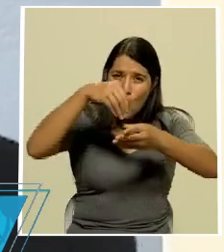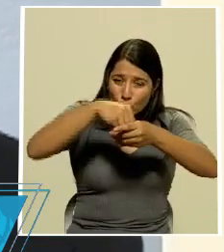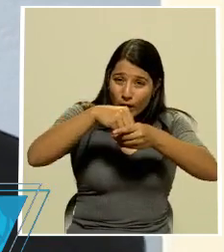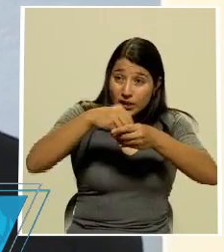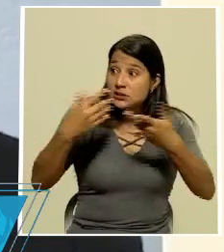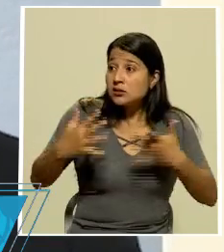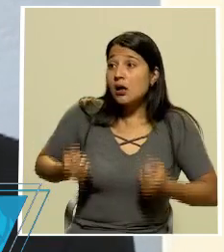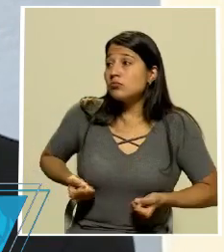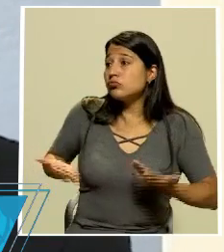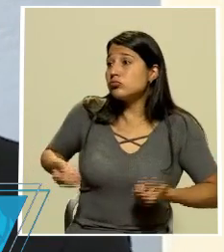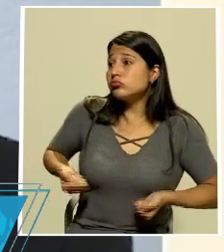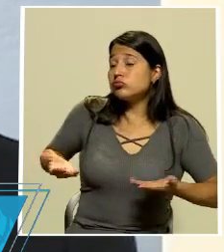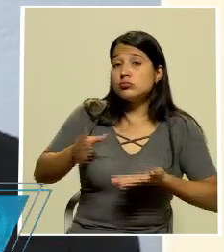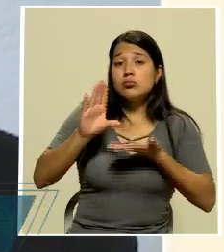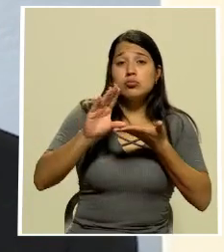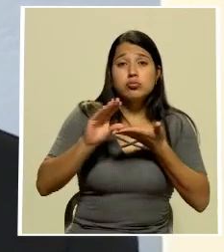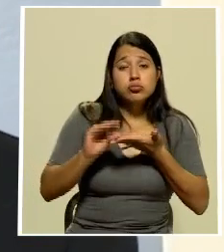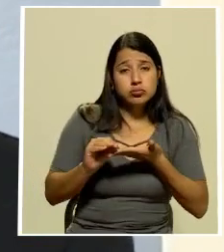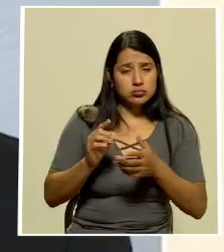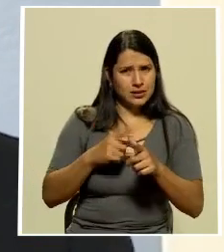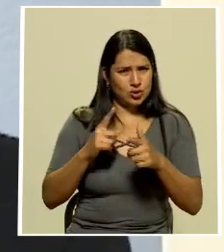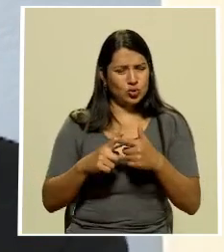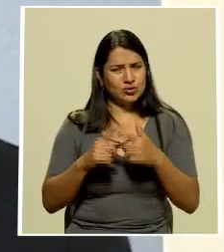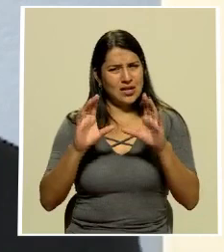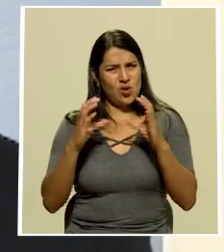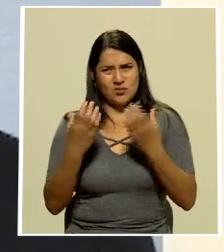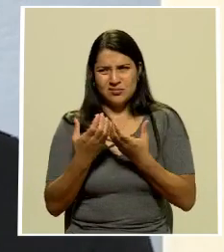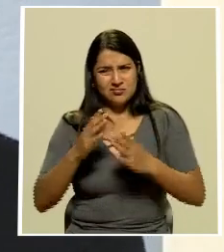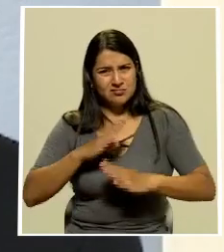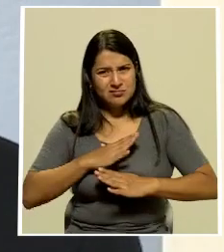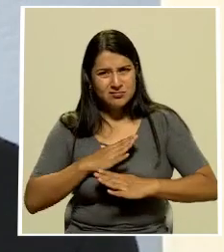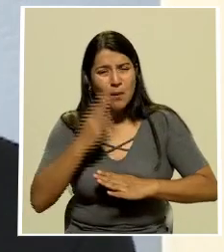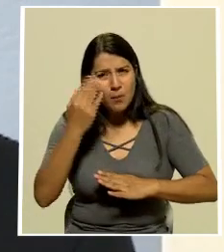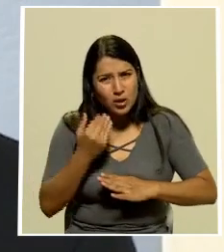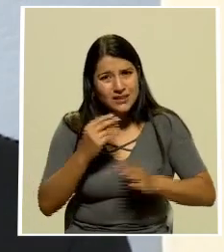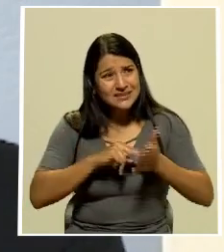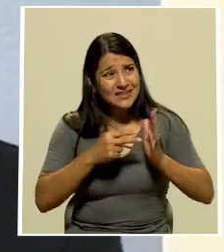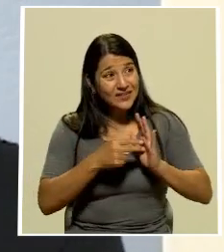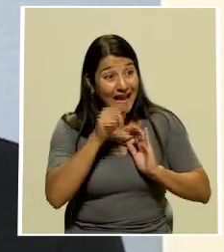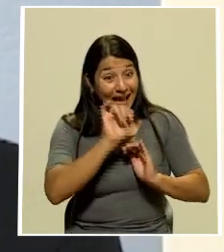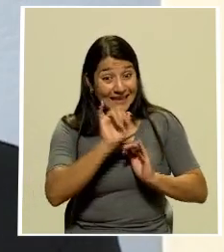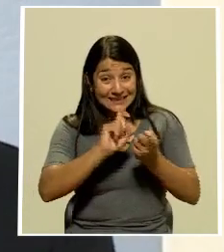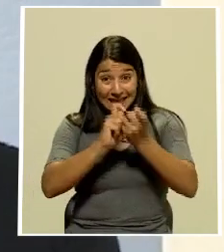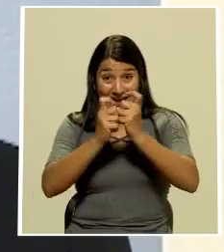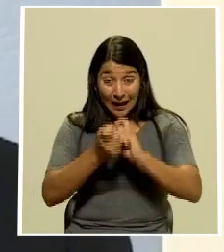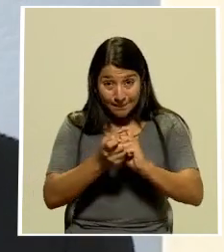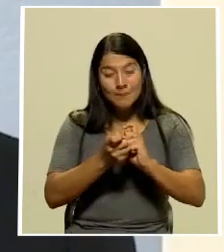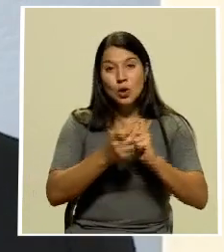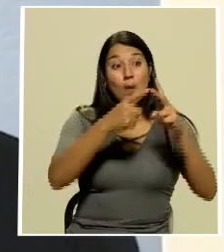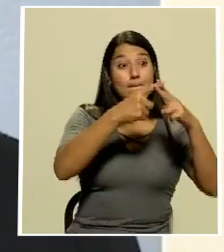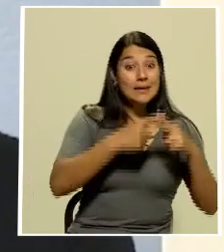en los compañeros y en sí en la comisión, ¿verdad? Porque se supone que es para contención del gasto. Siempre vamos a levantar la voz.